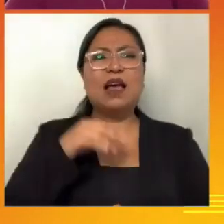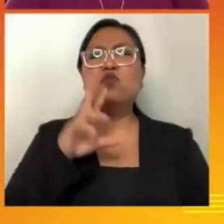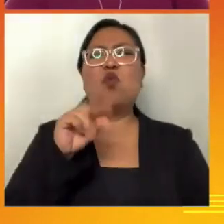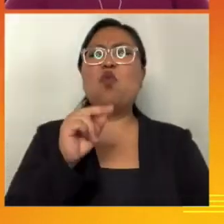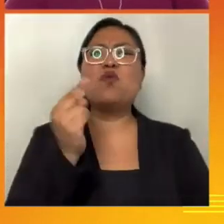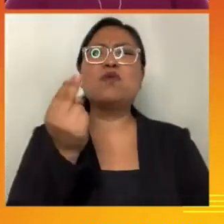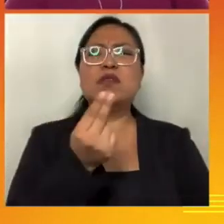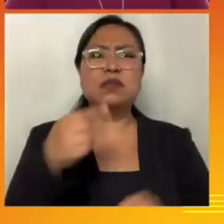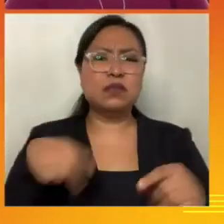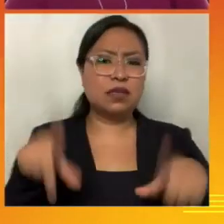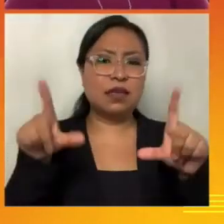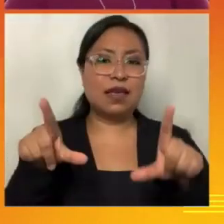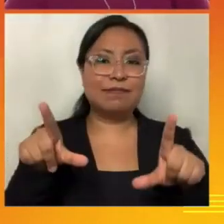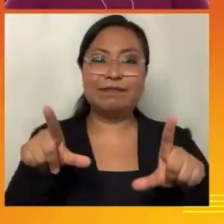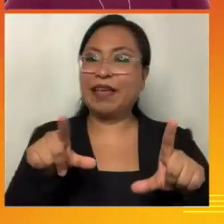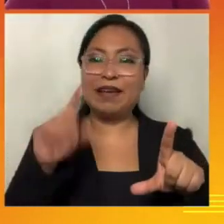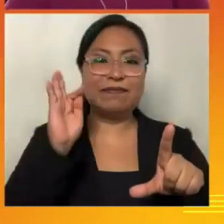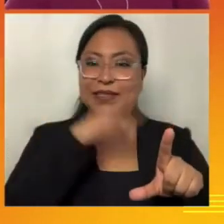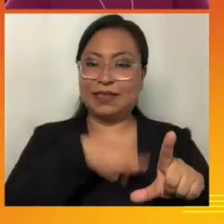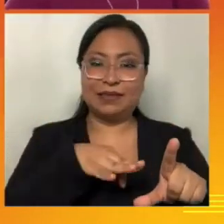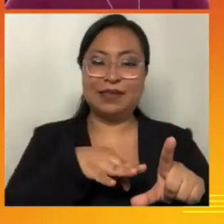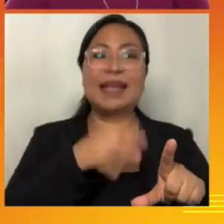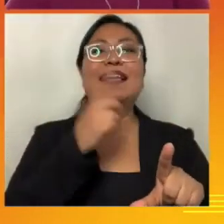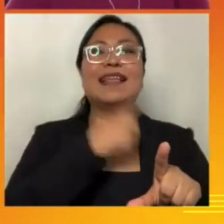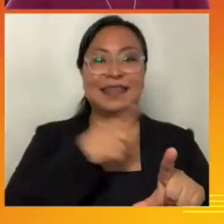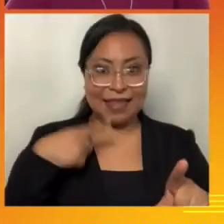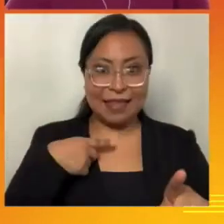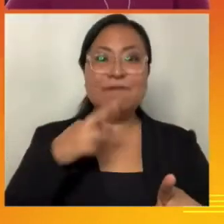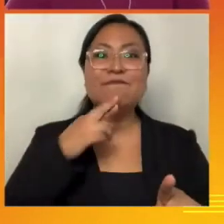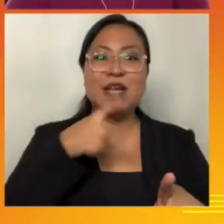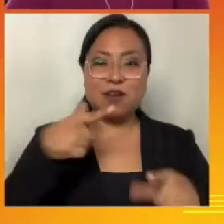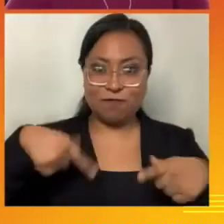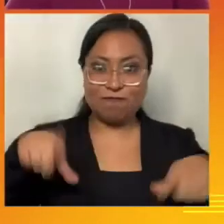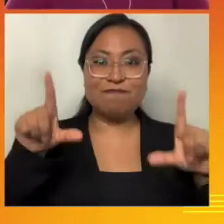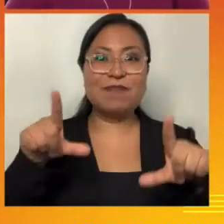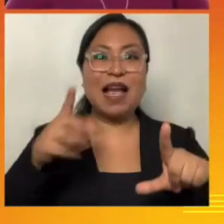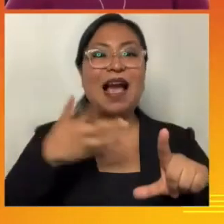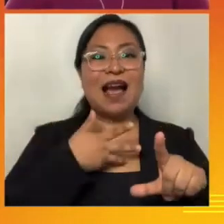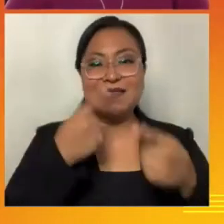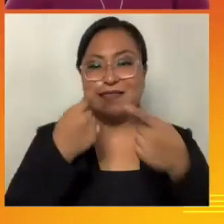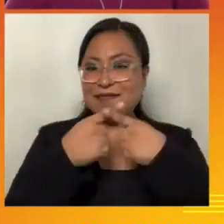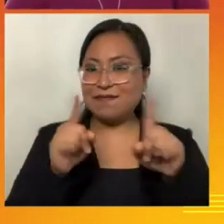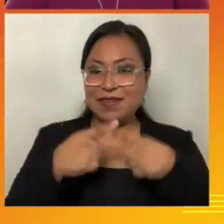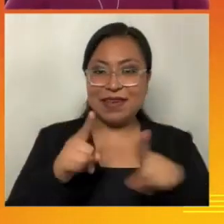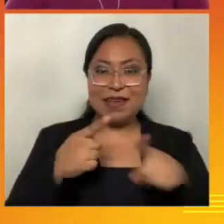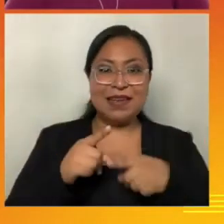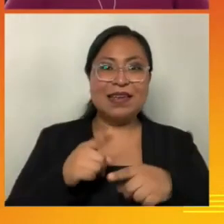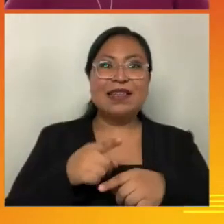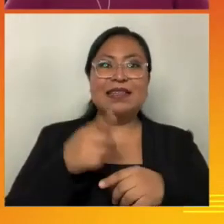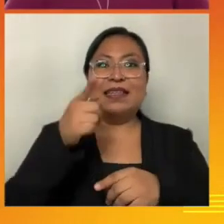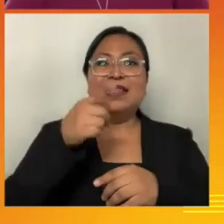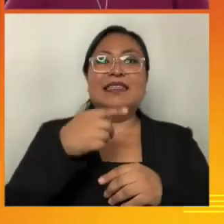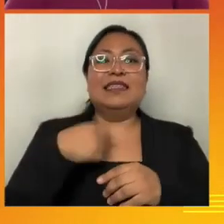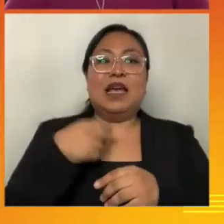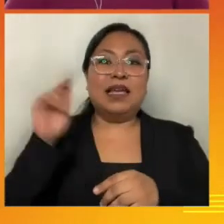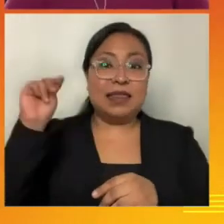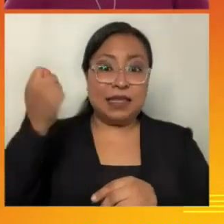¿no? Hay diferentes tipos de recursos, hay muchísimos. Creo